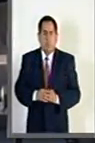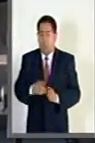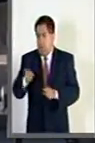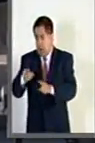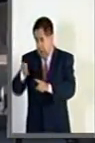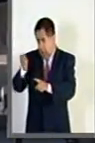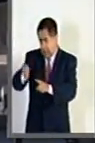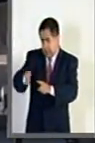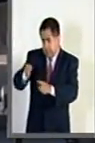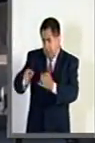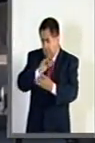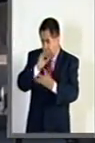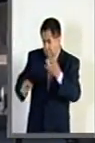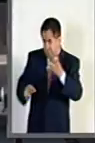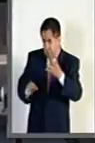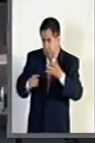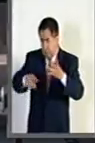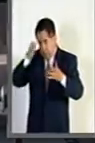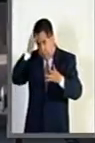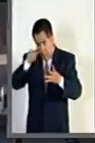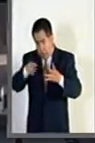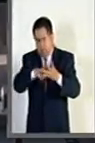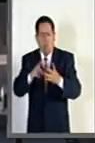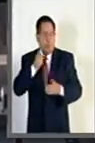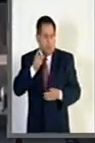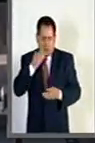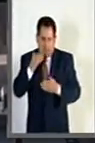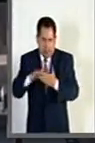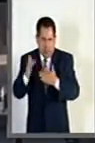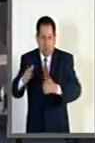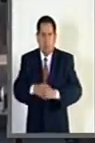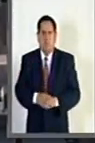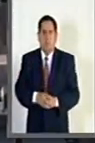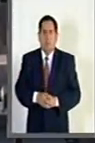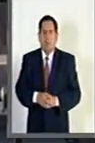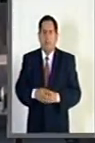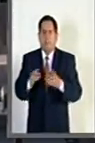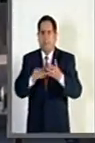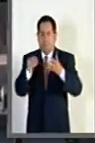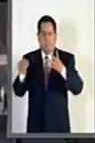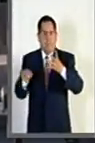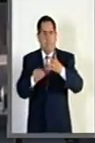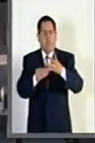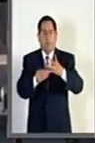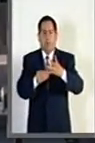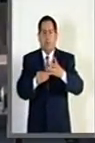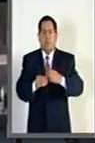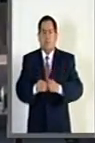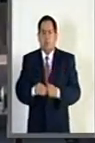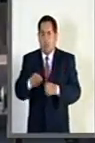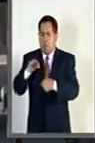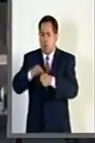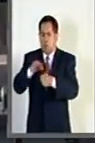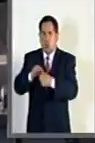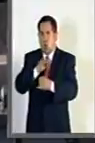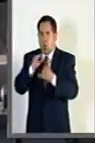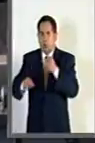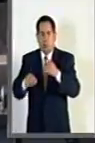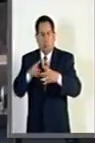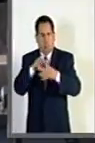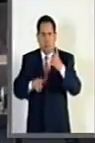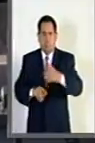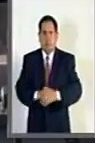¿Acepta que lo hagamos al final en virtud de que haya acuerdo? Muy bien, diputado Ortega Álvarez. La pasamos a votación al término de la